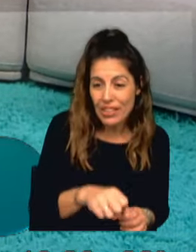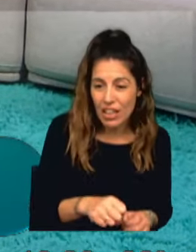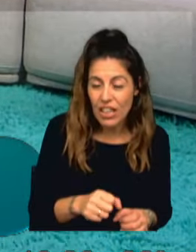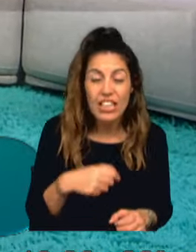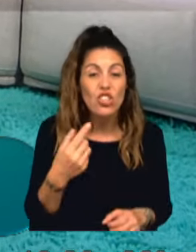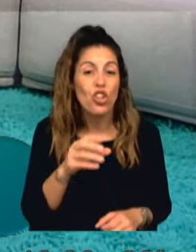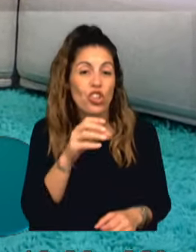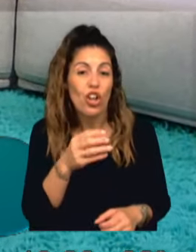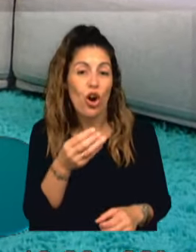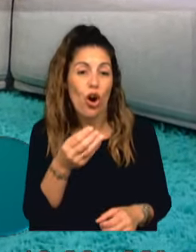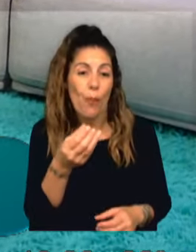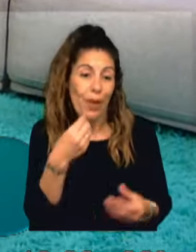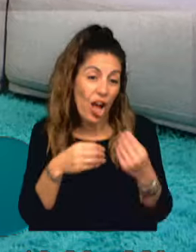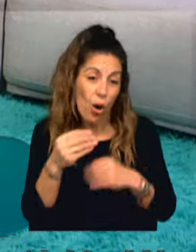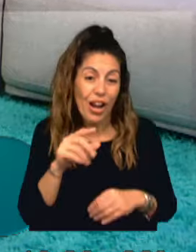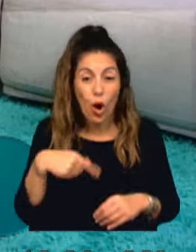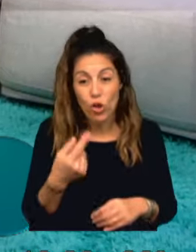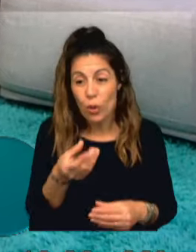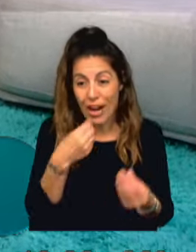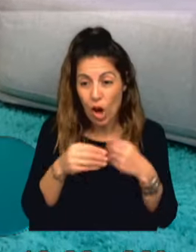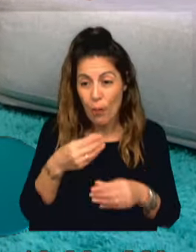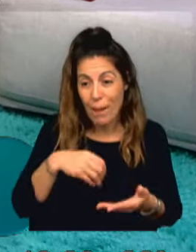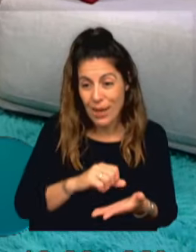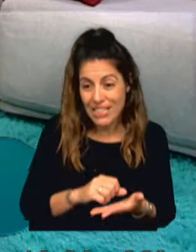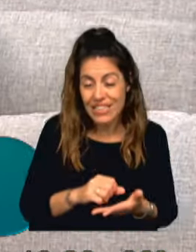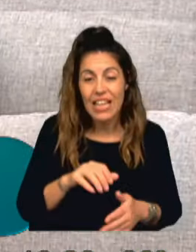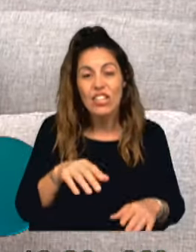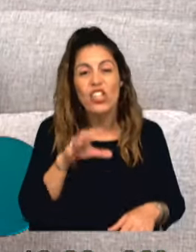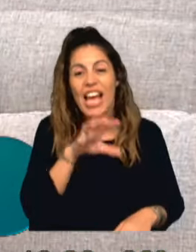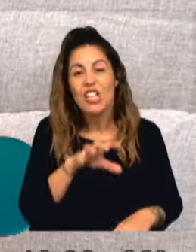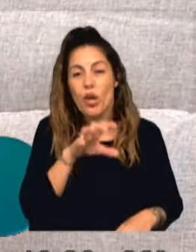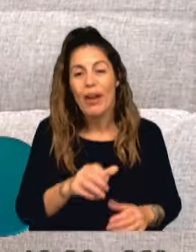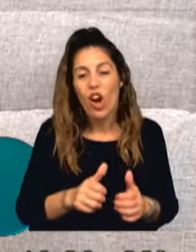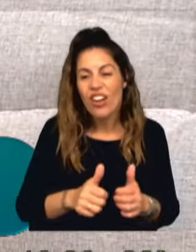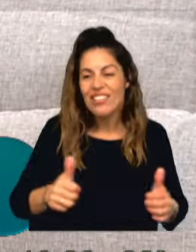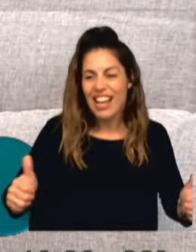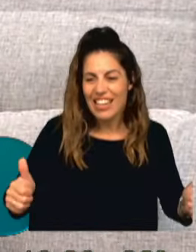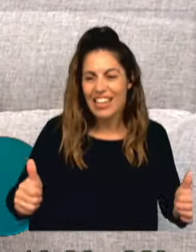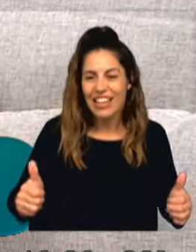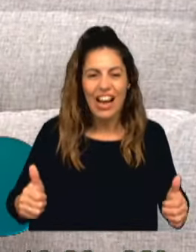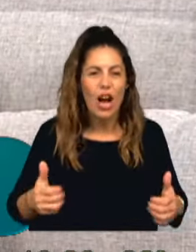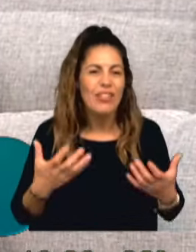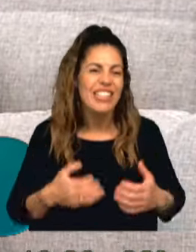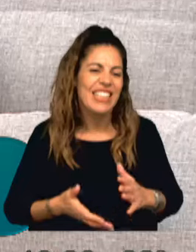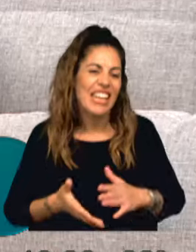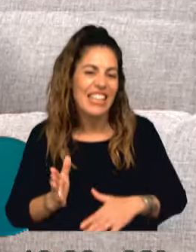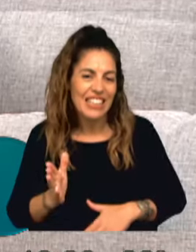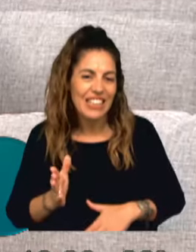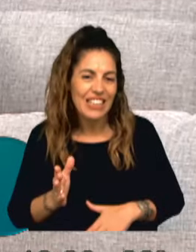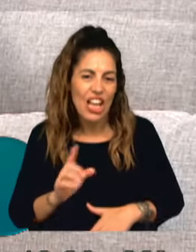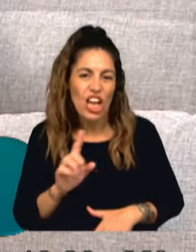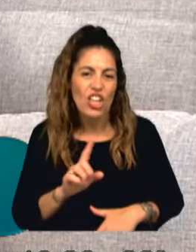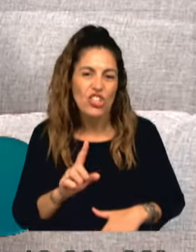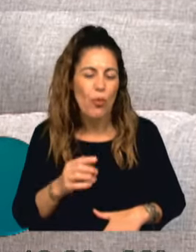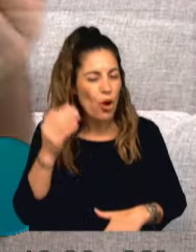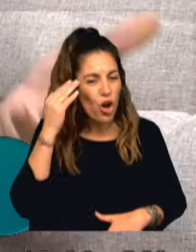alimentar por lo tanto esos perros que a veces decimos si se aleja porque se quiere ir o qué s yo ellos no están